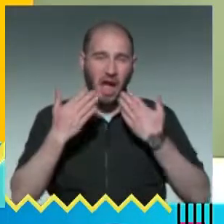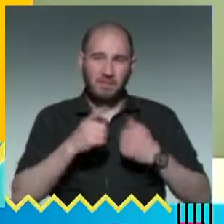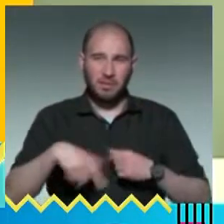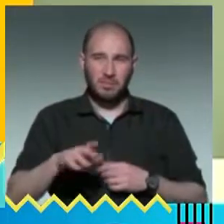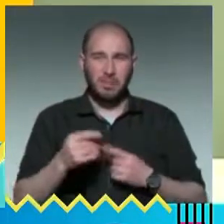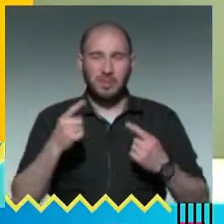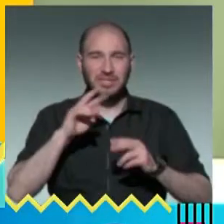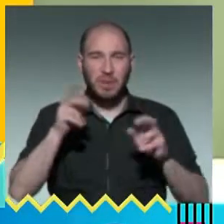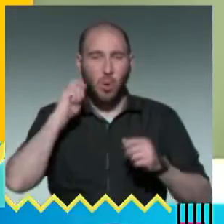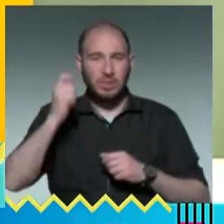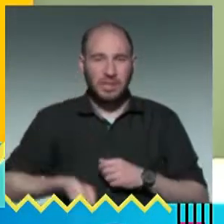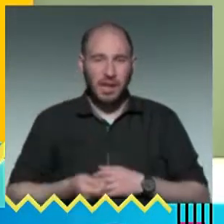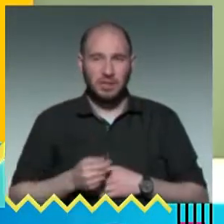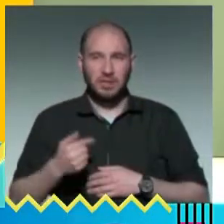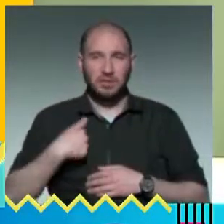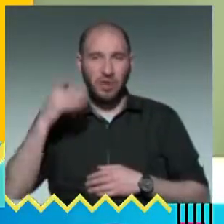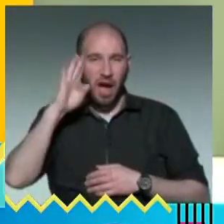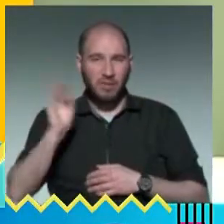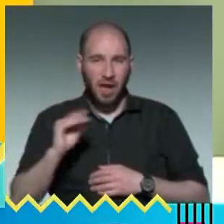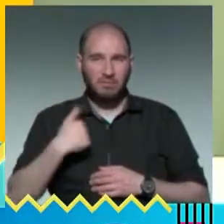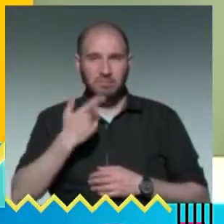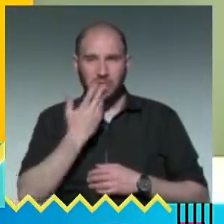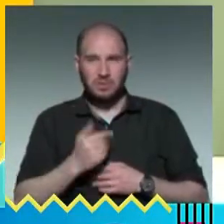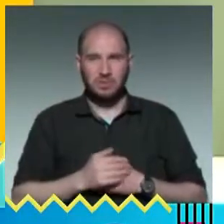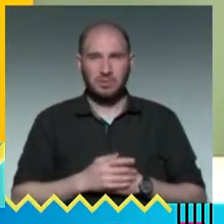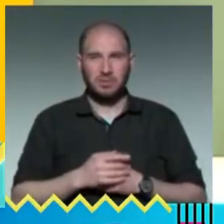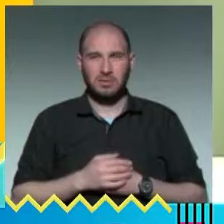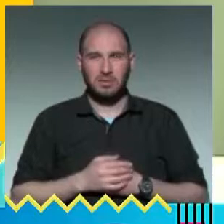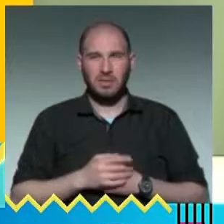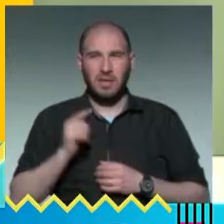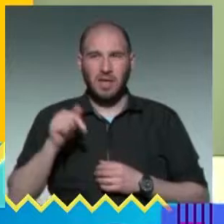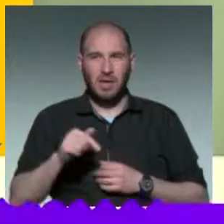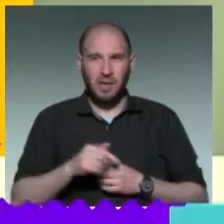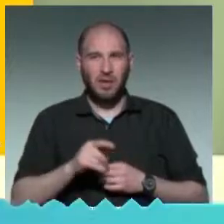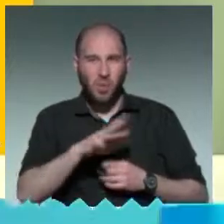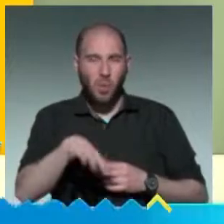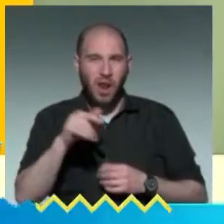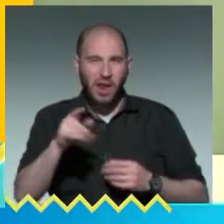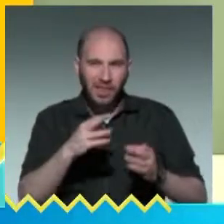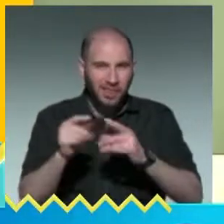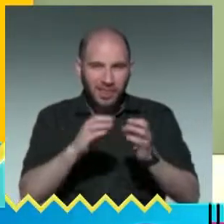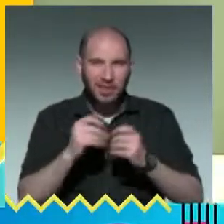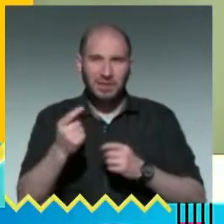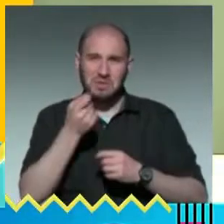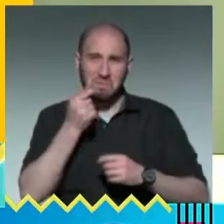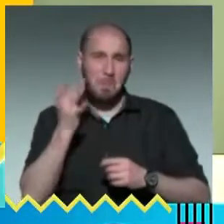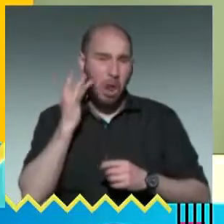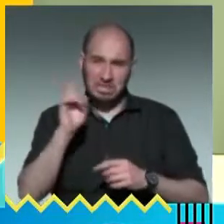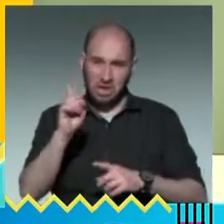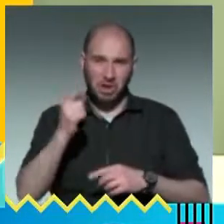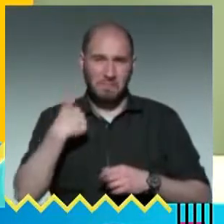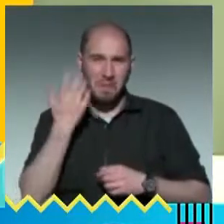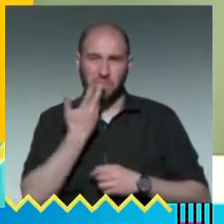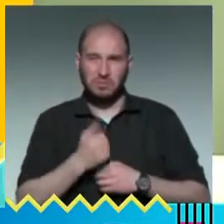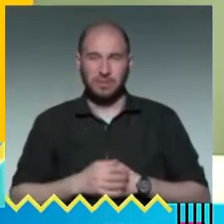ver, jurídicamente, yo soy abogado, a mí me gusta ir a esa arena. No me molesta para nada, me gusta.